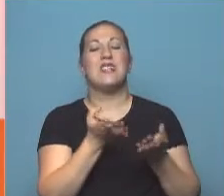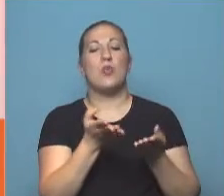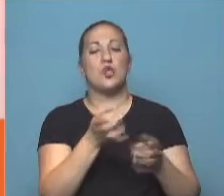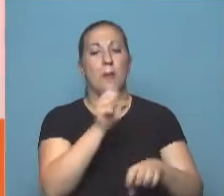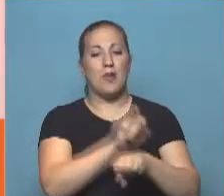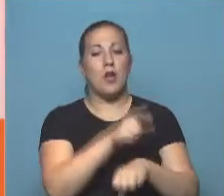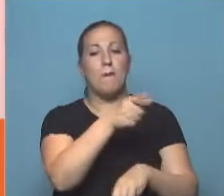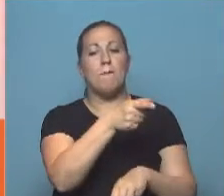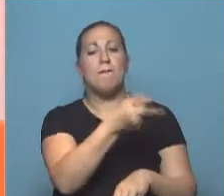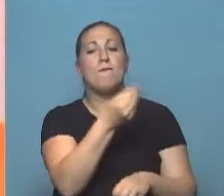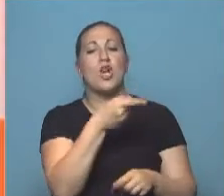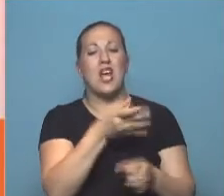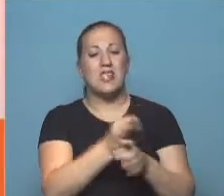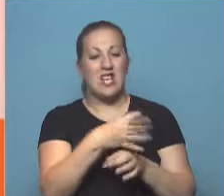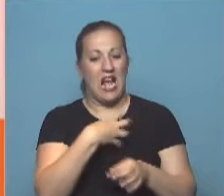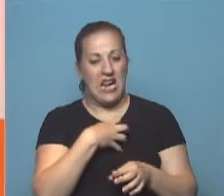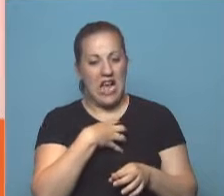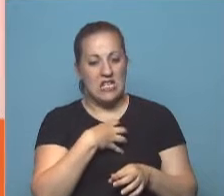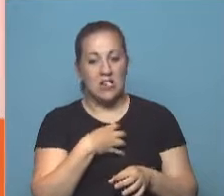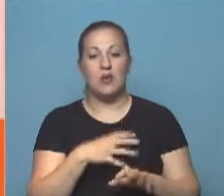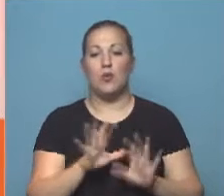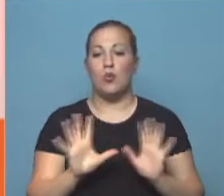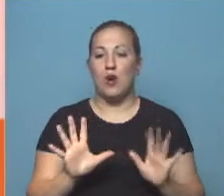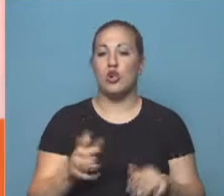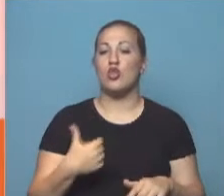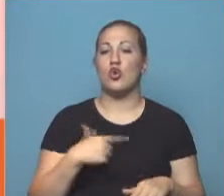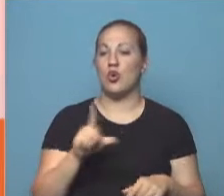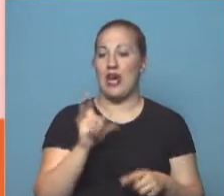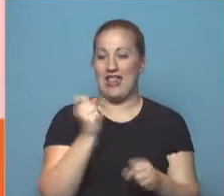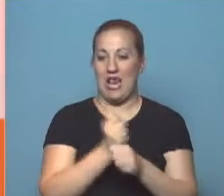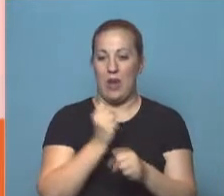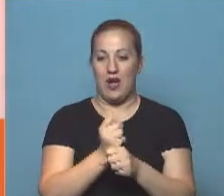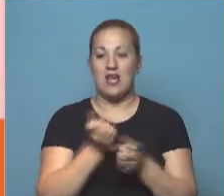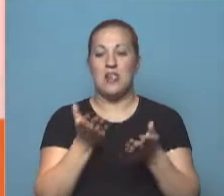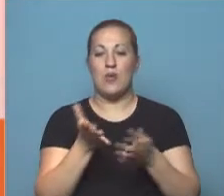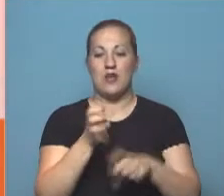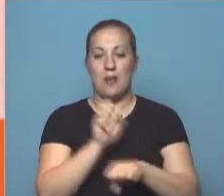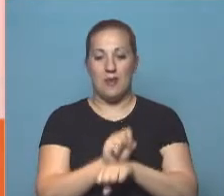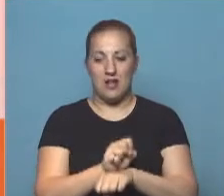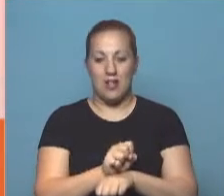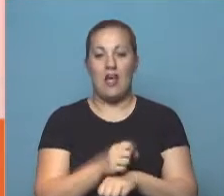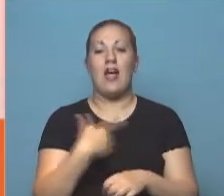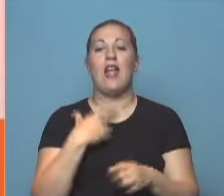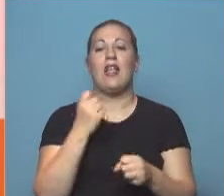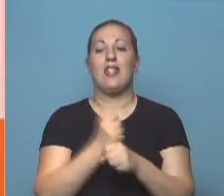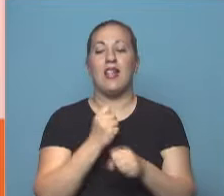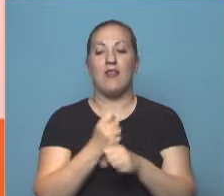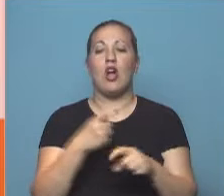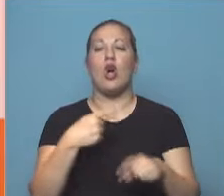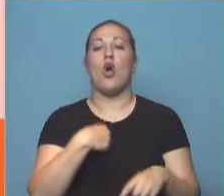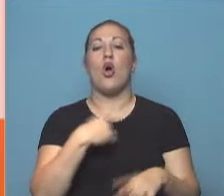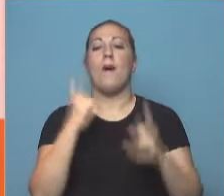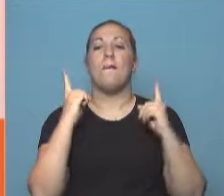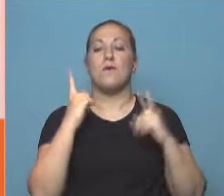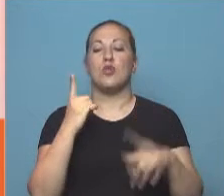dando clases allí. Sí, bueno, primero, no trabajo en el servicio penitenciario, que es lo que más me duele. En la Universidad Trabajo por la UBA, claro. Yo soy docente